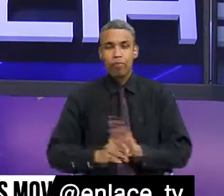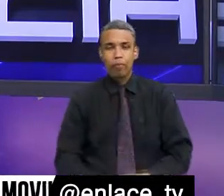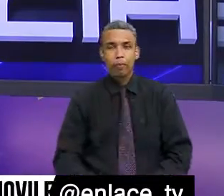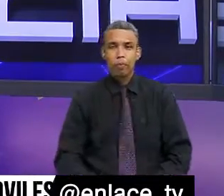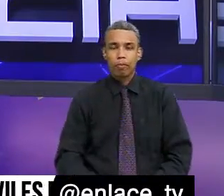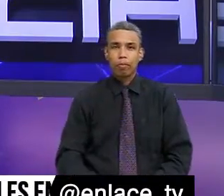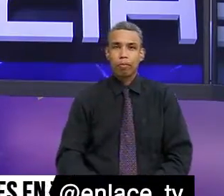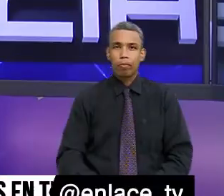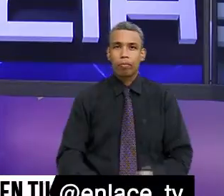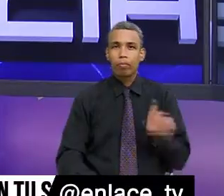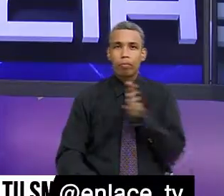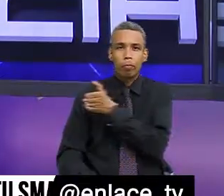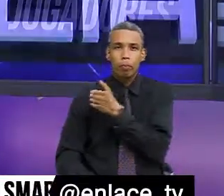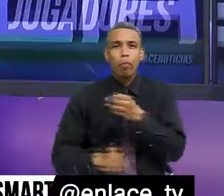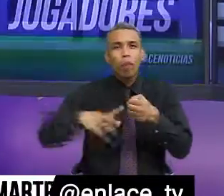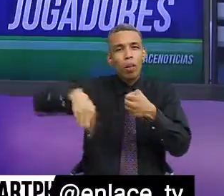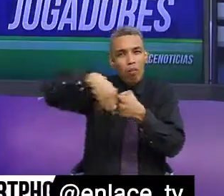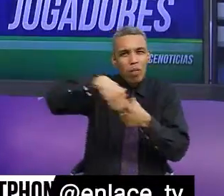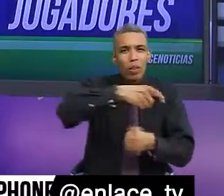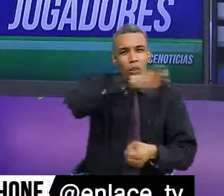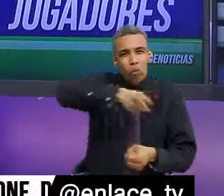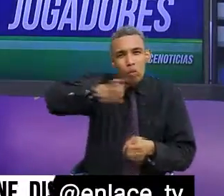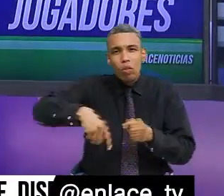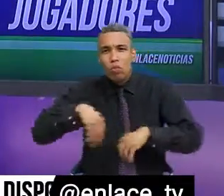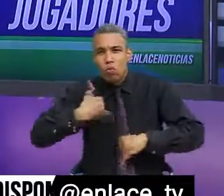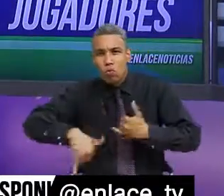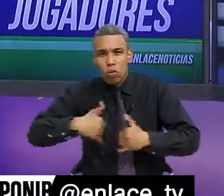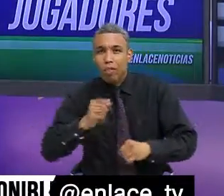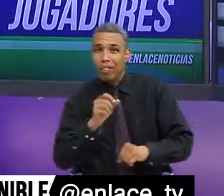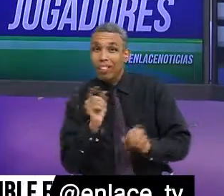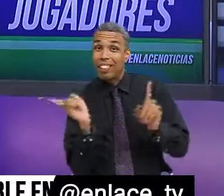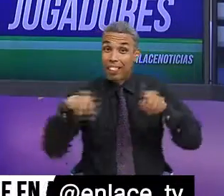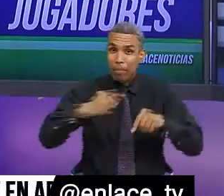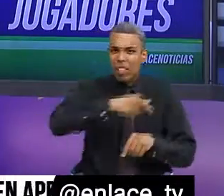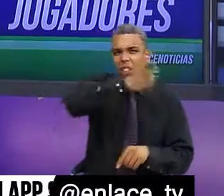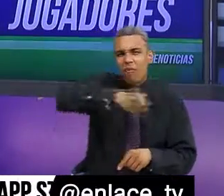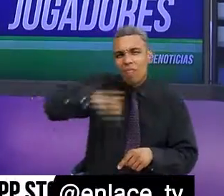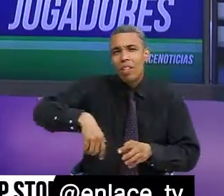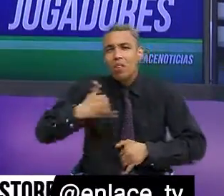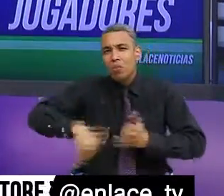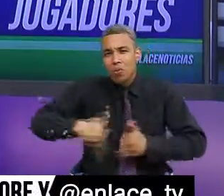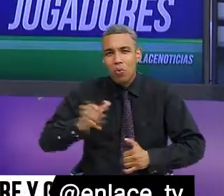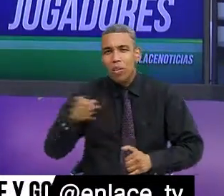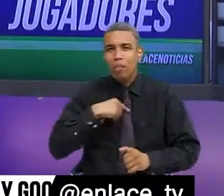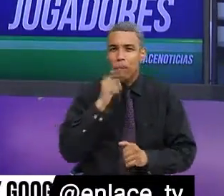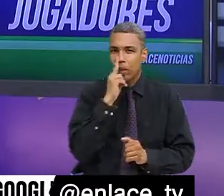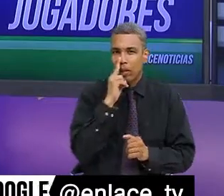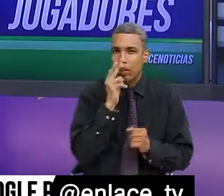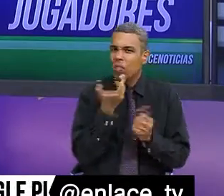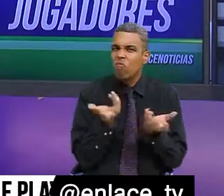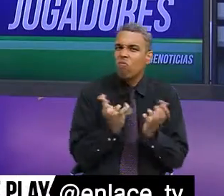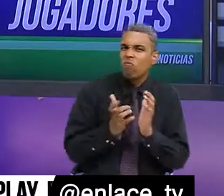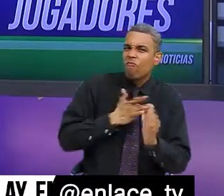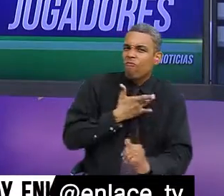Entre tanto, los jugadores de la Máquina Amarilla y del Verde de la Montaña aseguraron que las desconcentraciones fueron las causantes del